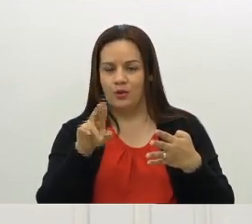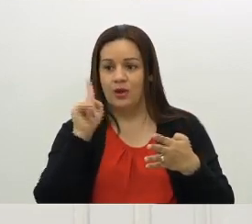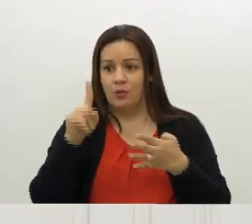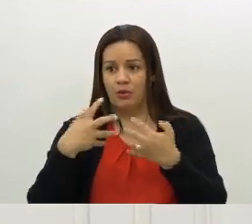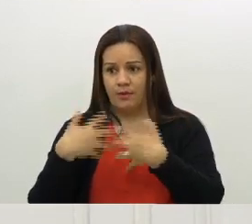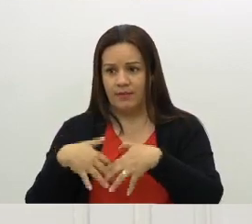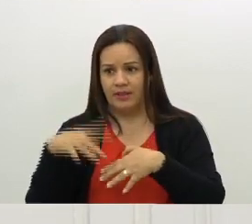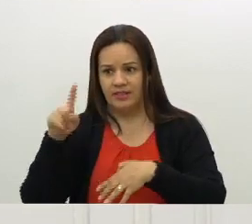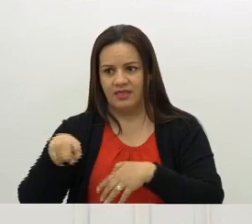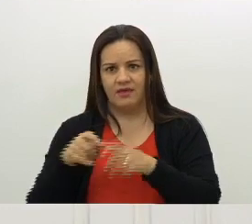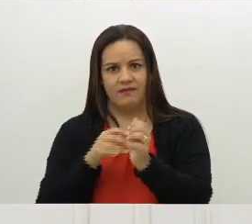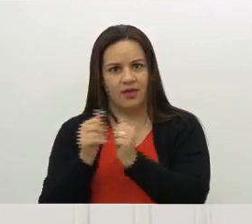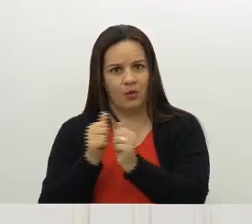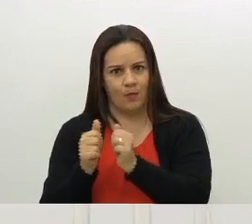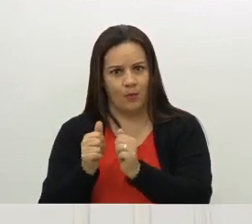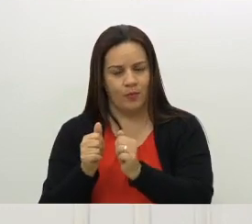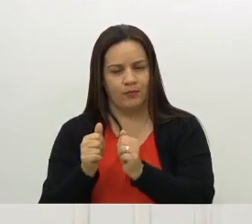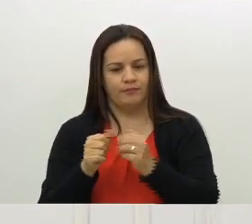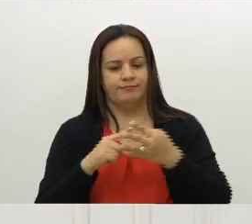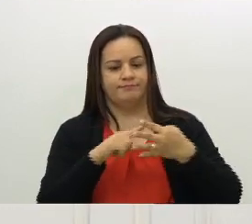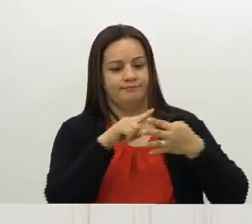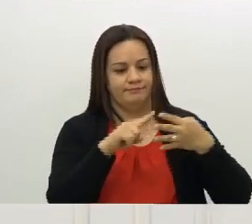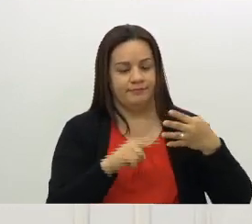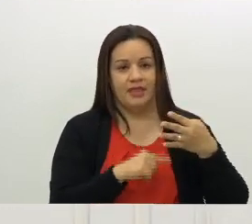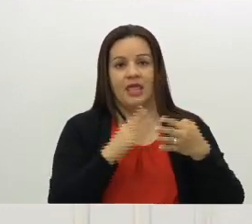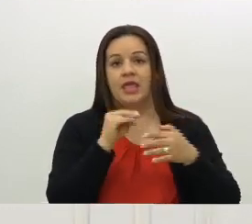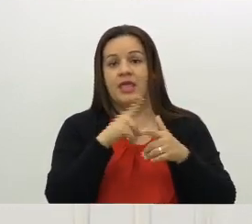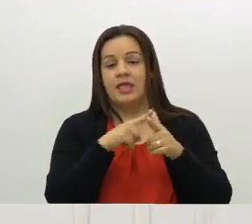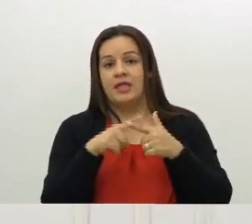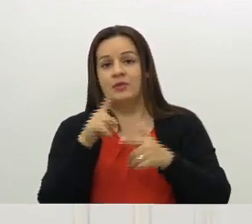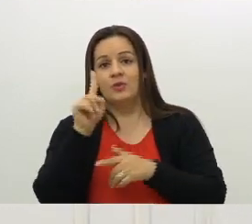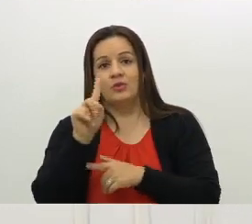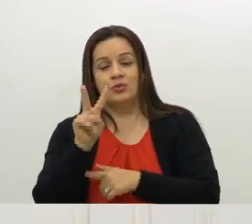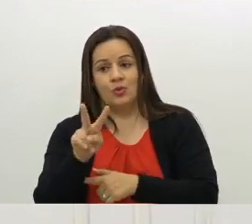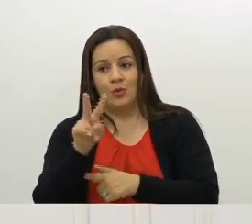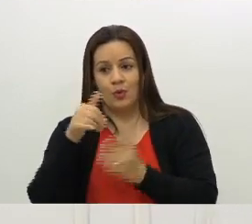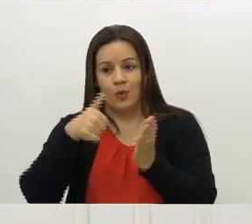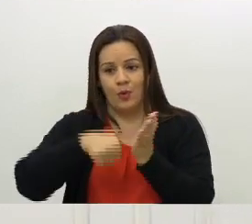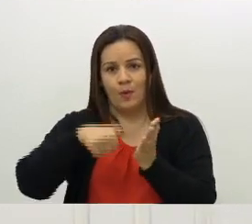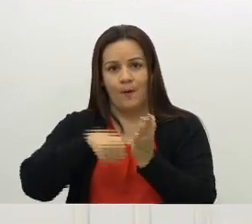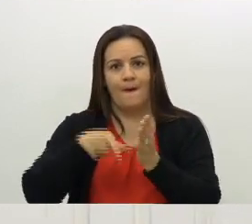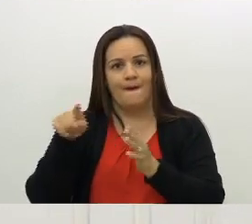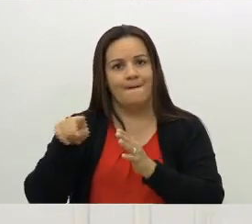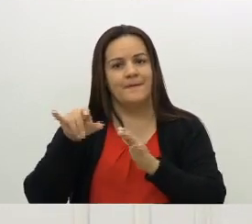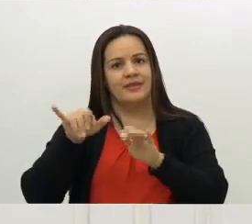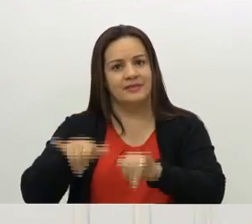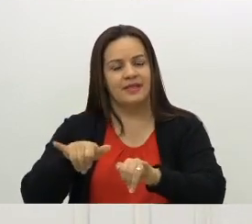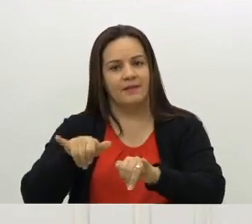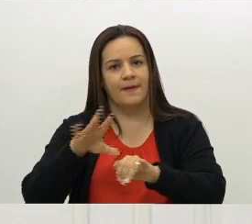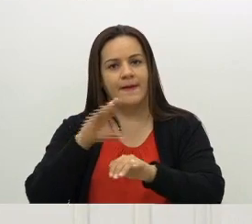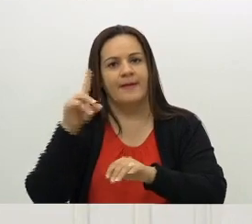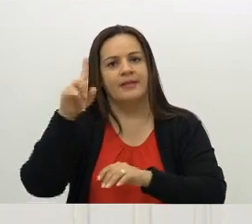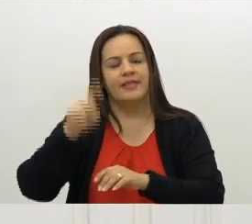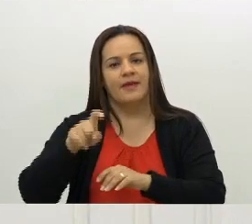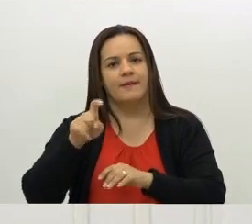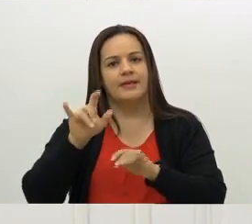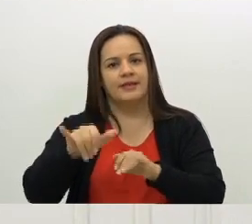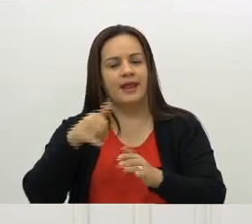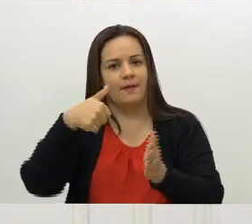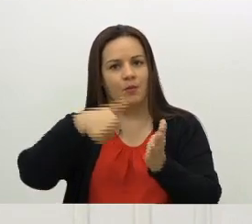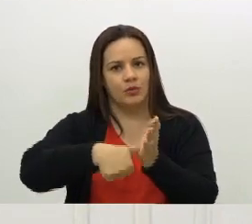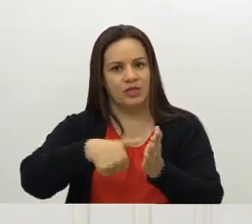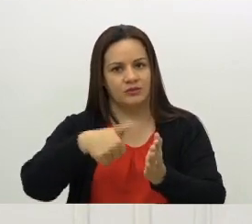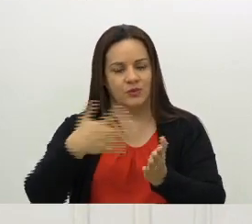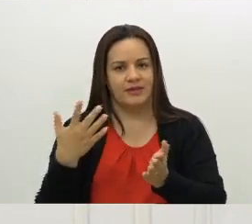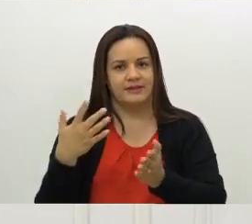competitiva. Y esos 2 votos que estaban sentados ahí tenían que estar en las votaciones